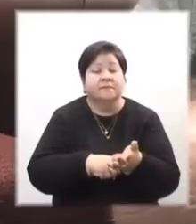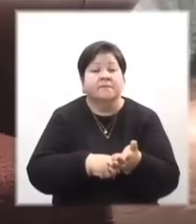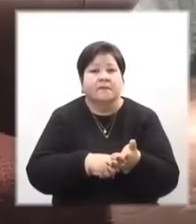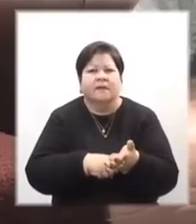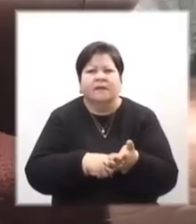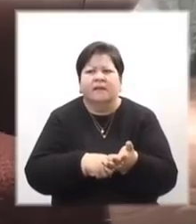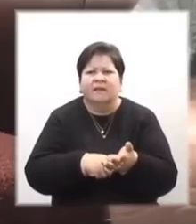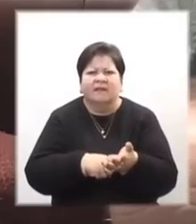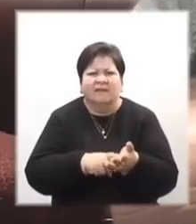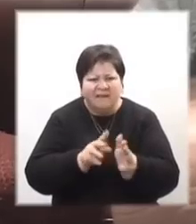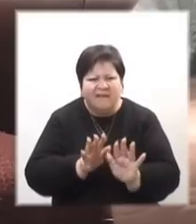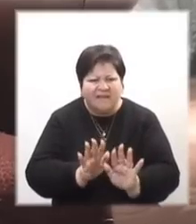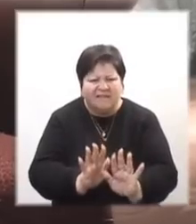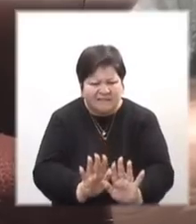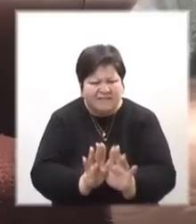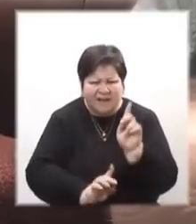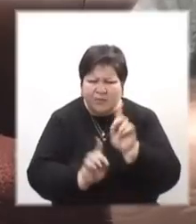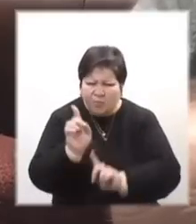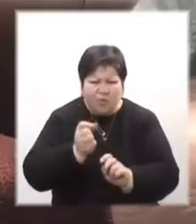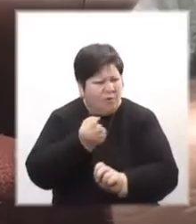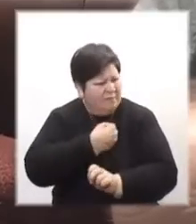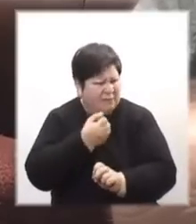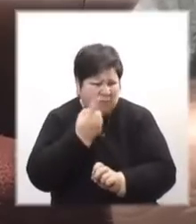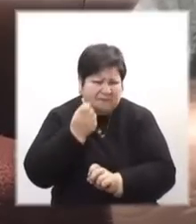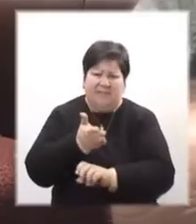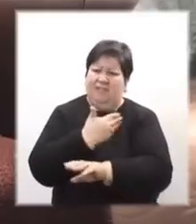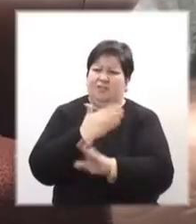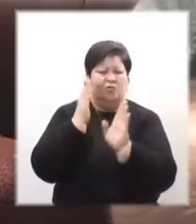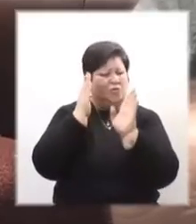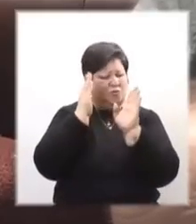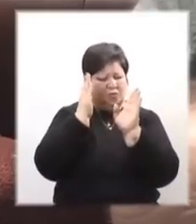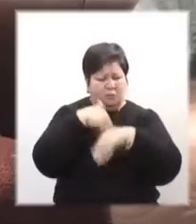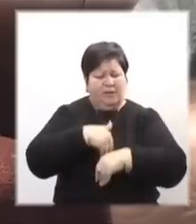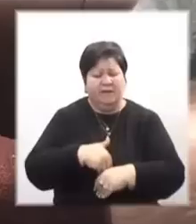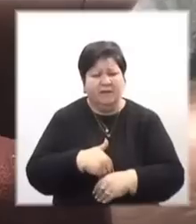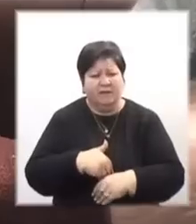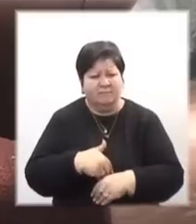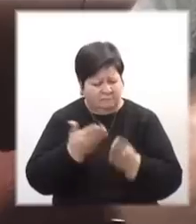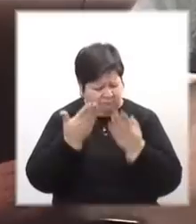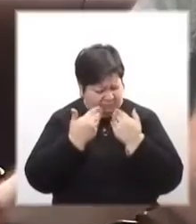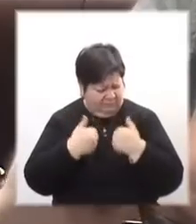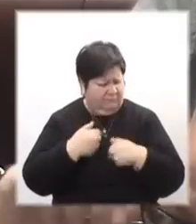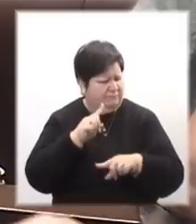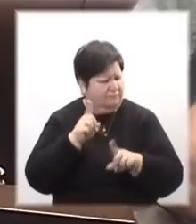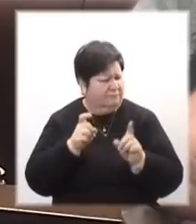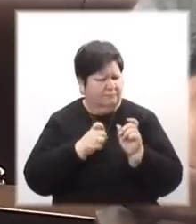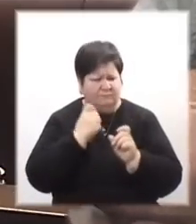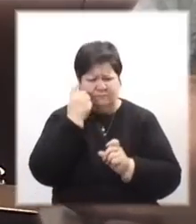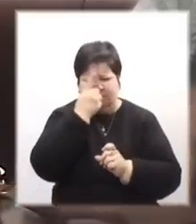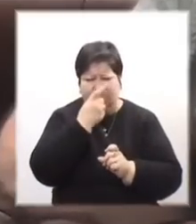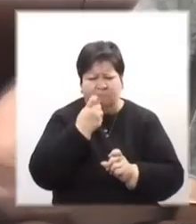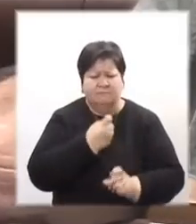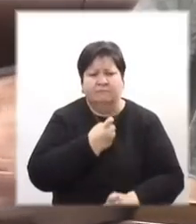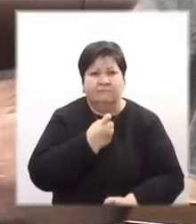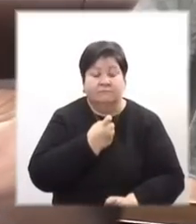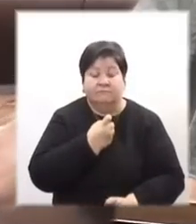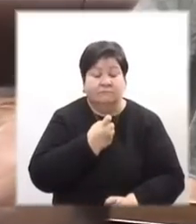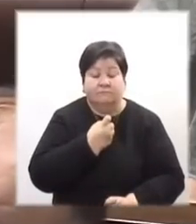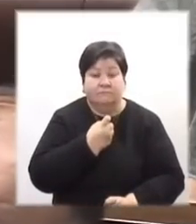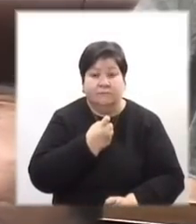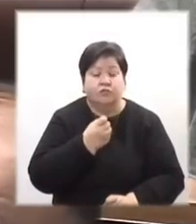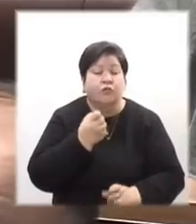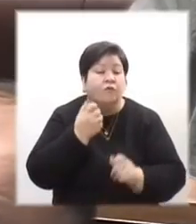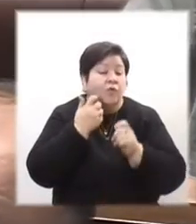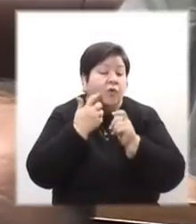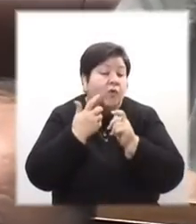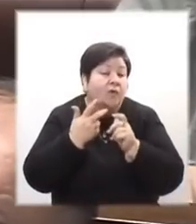así de que algunos de estos homicidios no se pueden prevenir? Yo me lo pregunto. Voy a hacer una sola mención